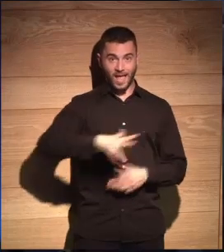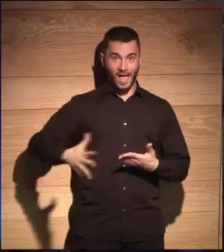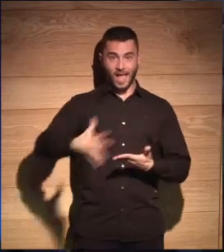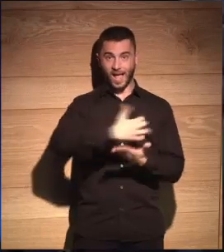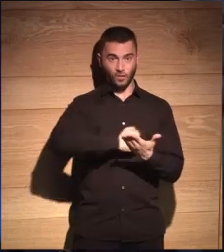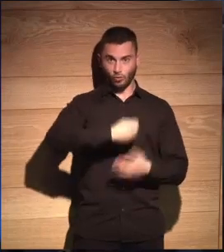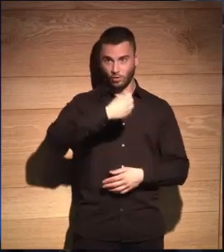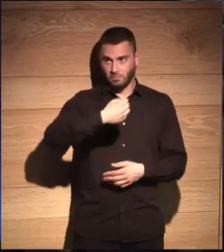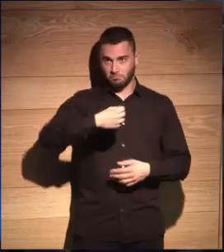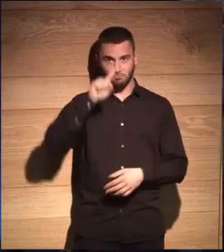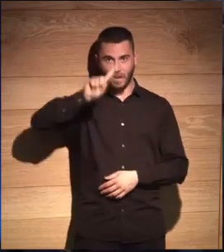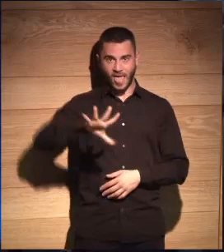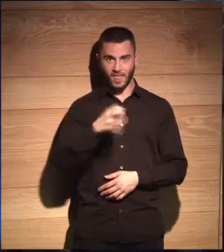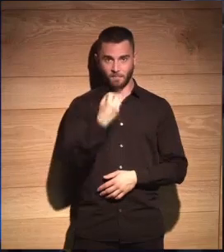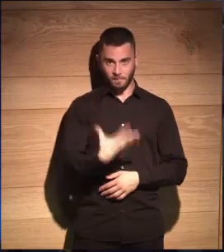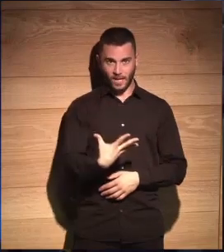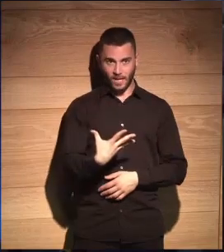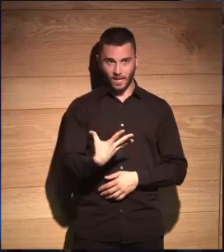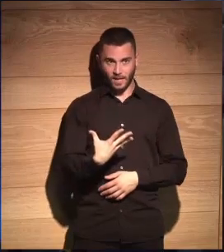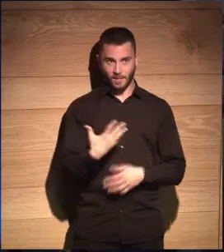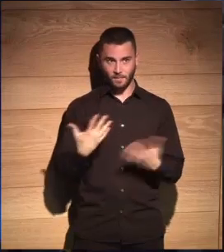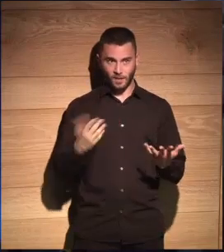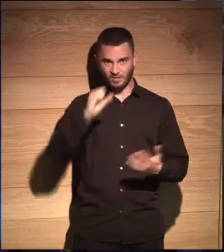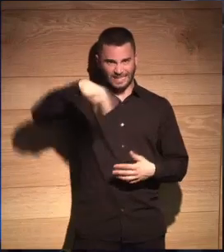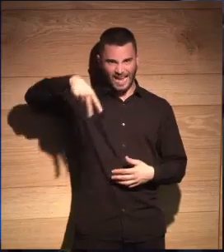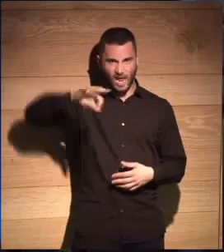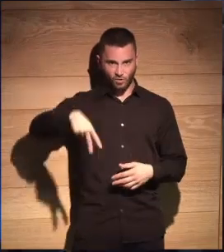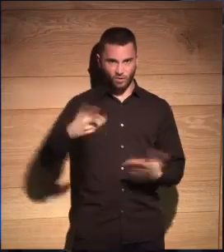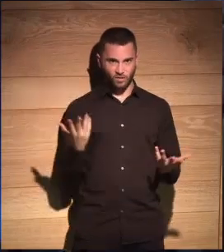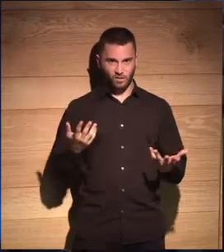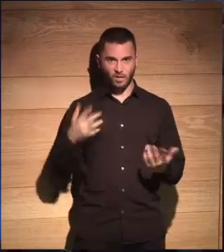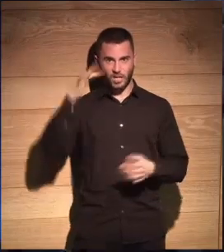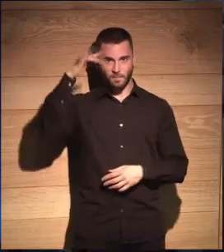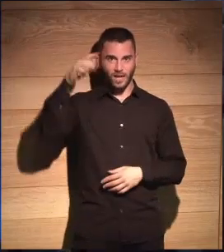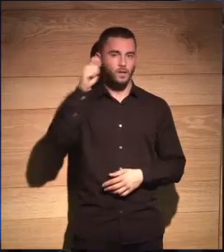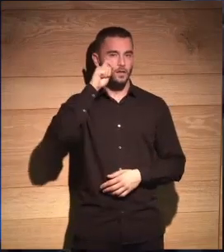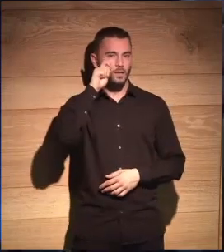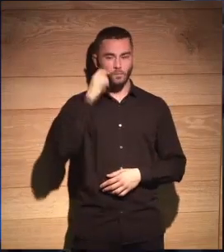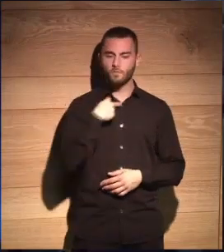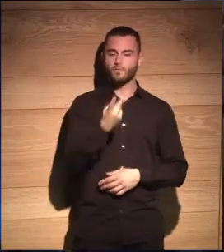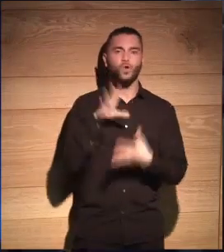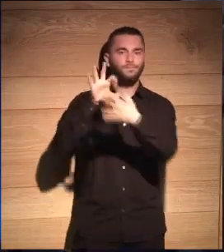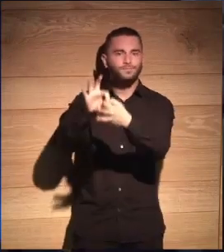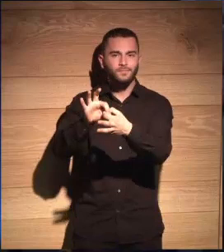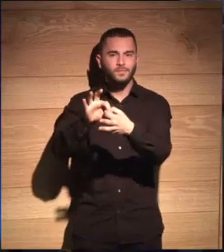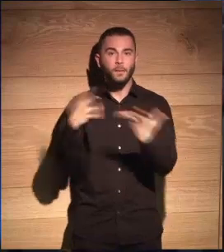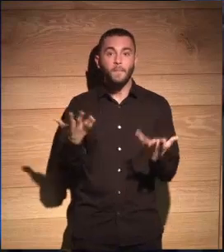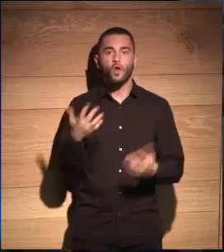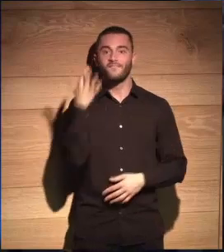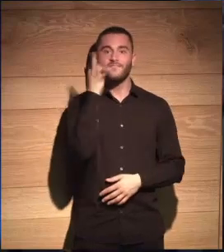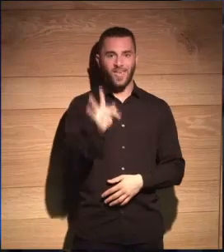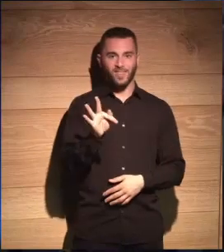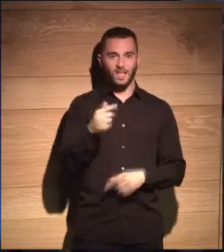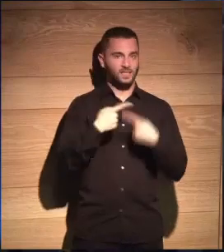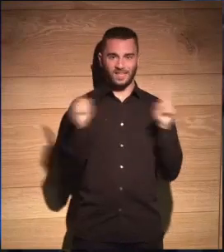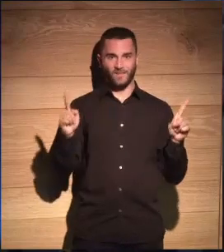parecer bien, pero porque es, digamos que es canon, ¿no? Es como nos imaginamos ese tipo de detective con ese tipo de voz. Sin embargo, en francés es